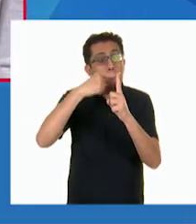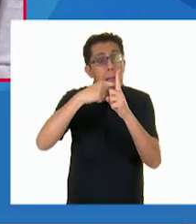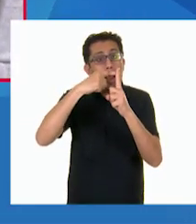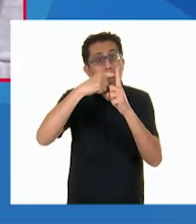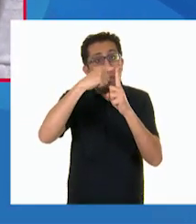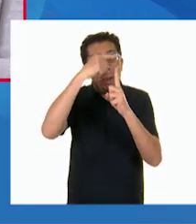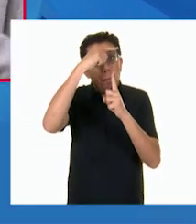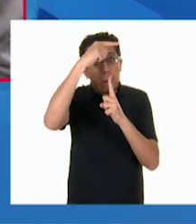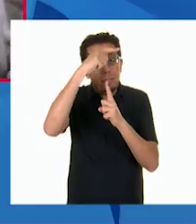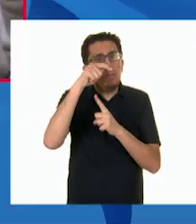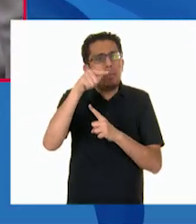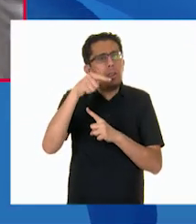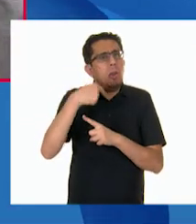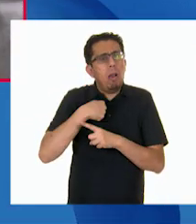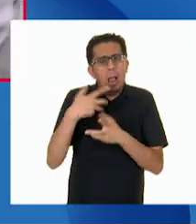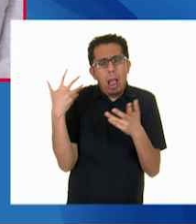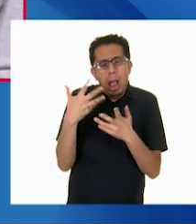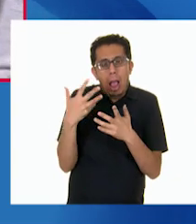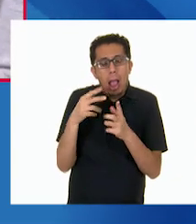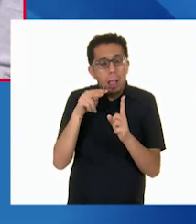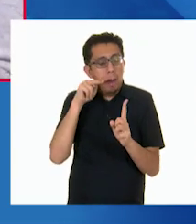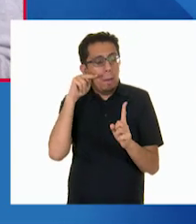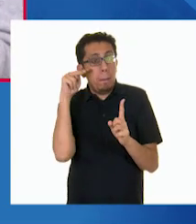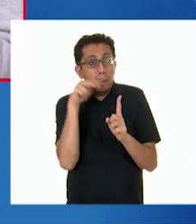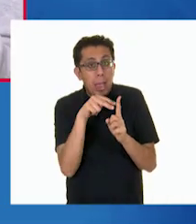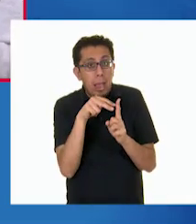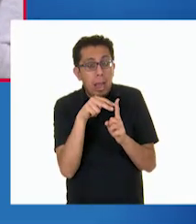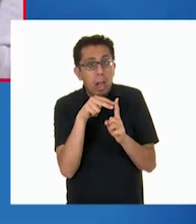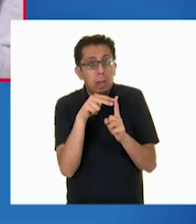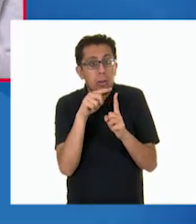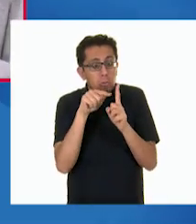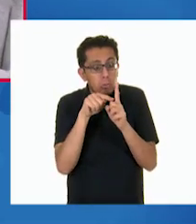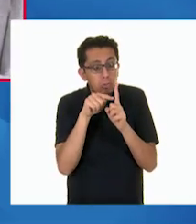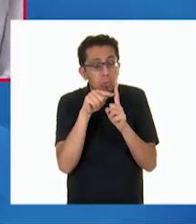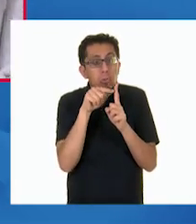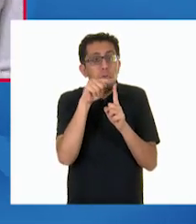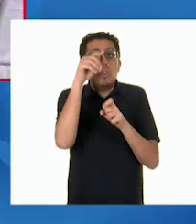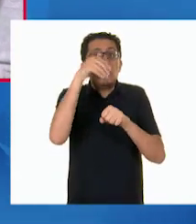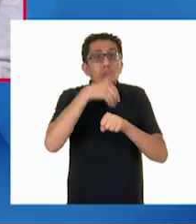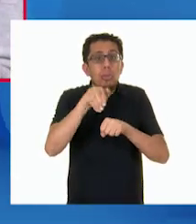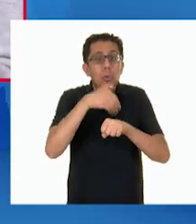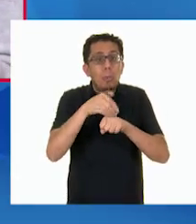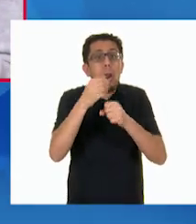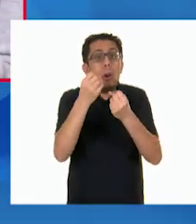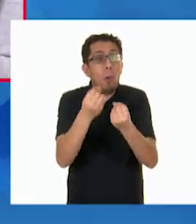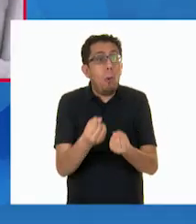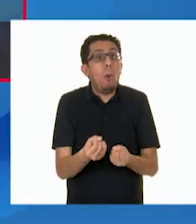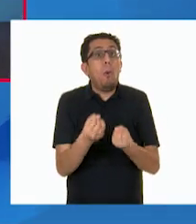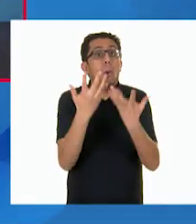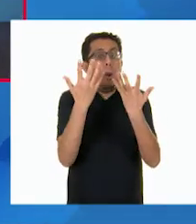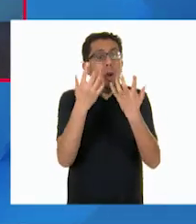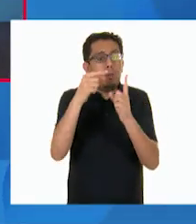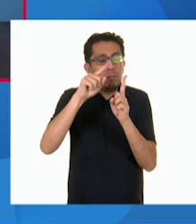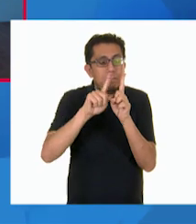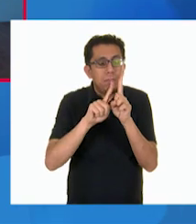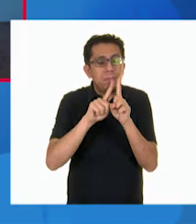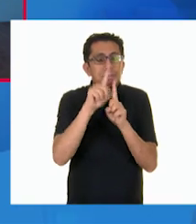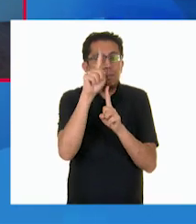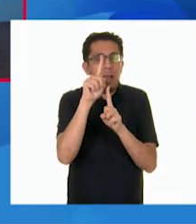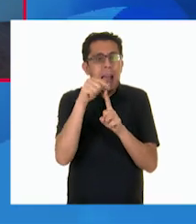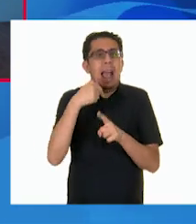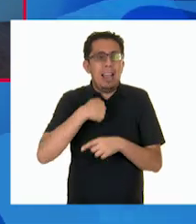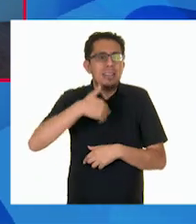yo lo que tengo que hacer es simplemente ver a qué número llega esta columna de líquido y así sé a